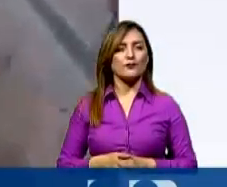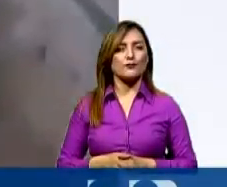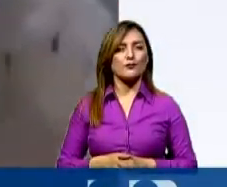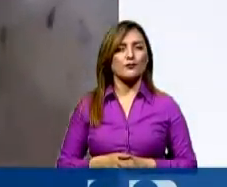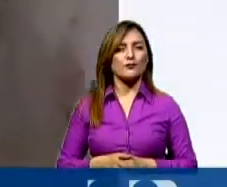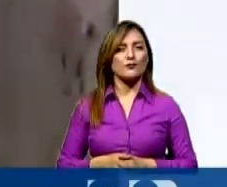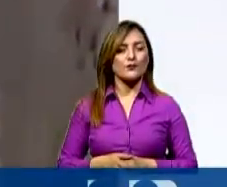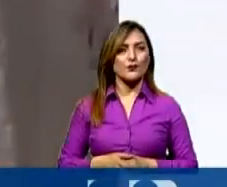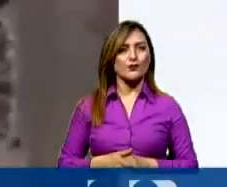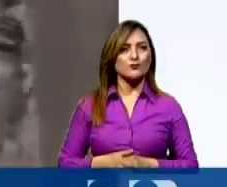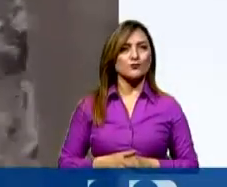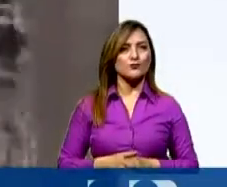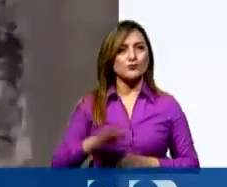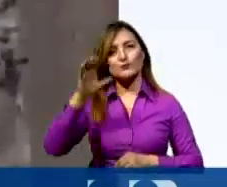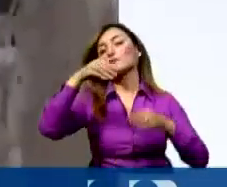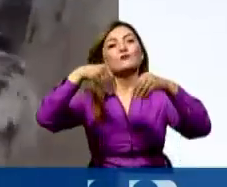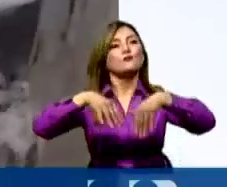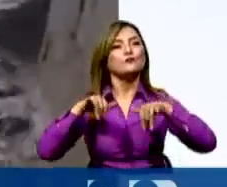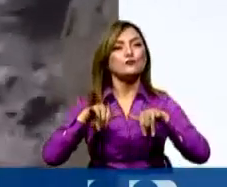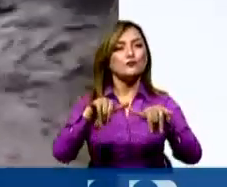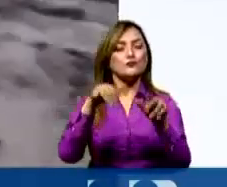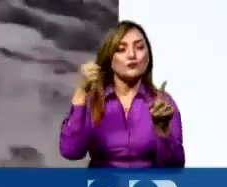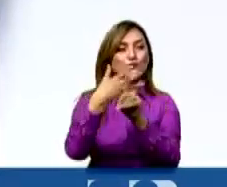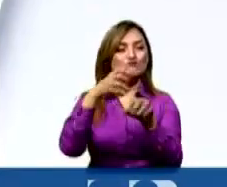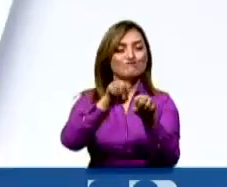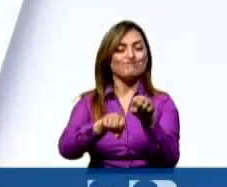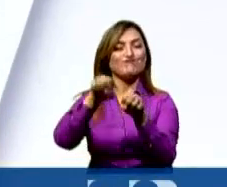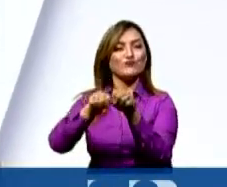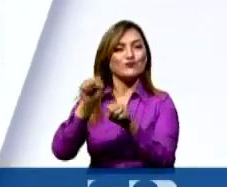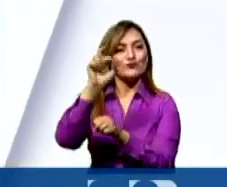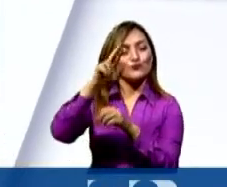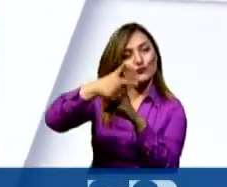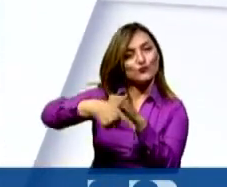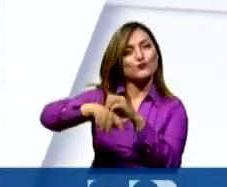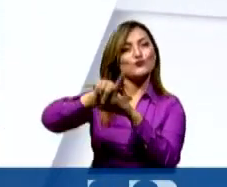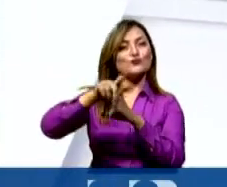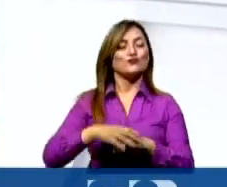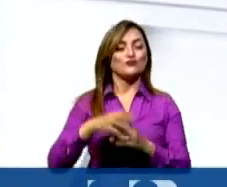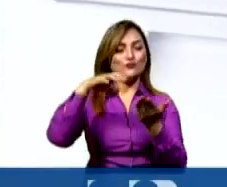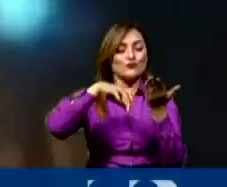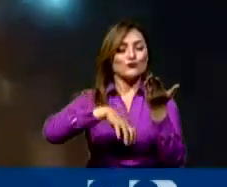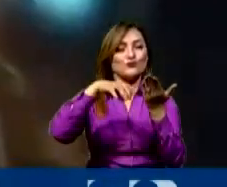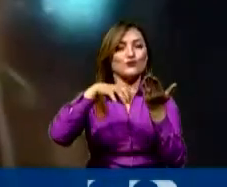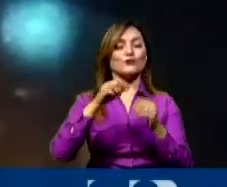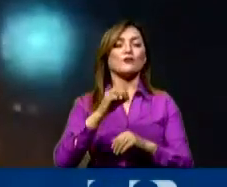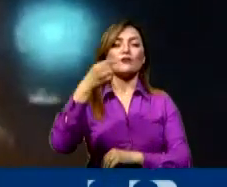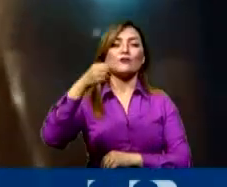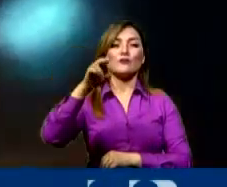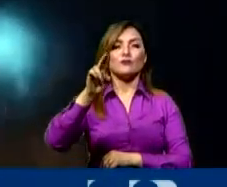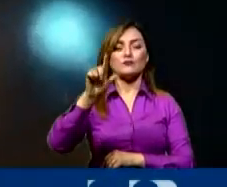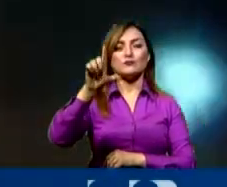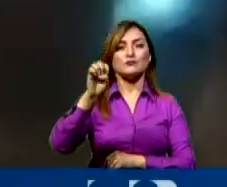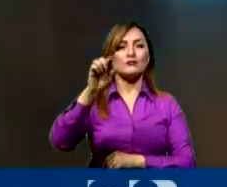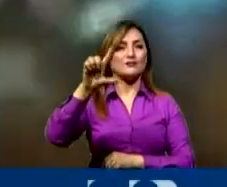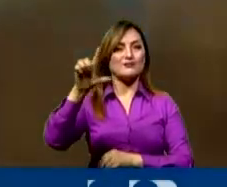El fuerte invierno continúa azotando gravemente al sur del país. En la parroquia rural de Gualel del Cantón Loja se registró el colapso de